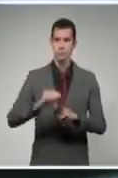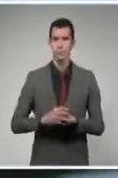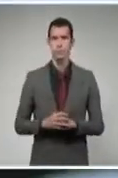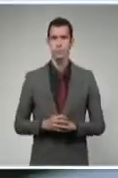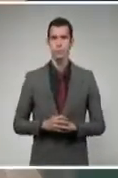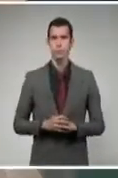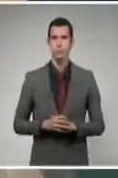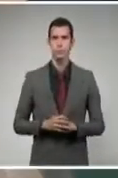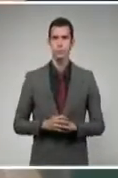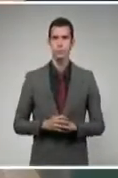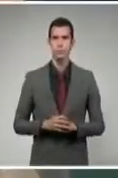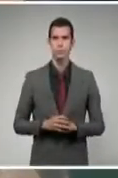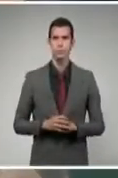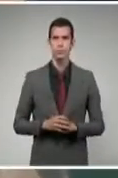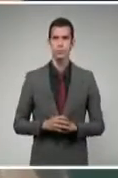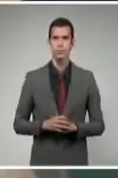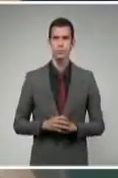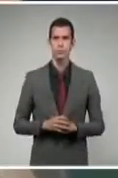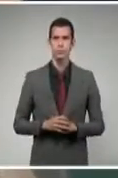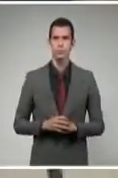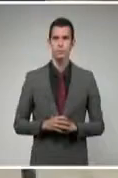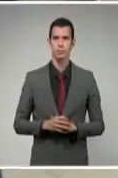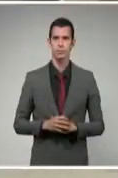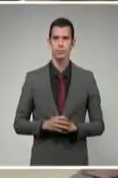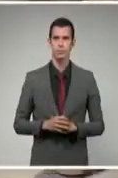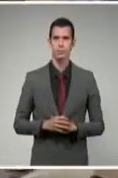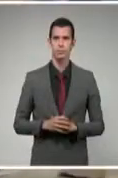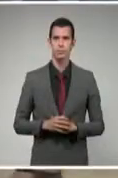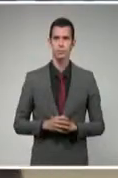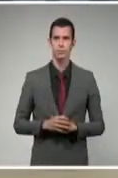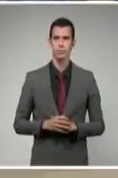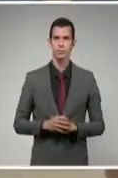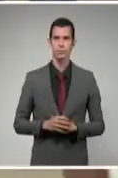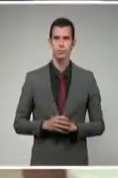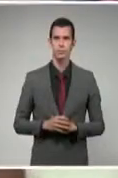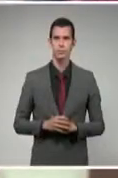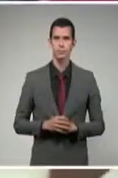de contagios. Gisela García Rivero, Sistema Informativo de la Televisión Cubana.